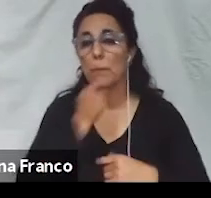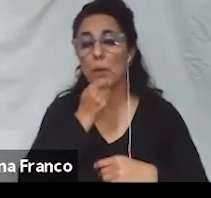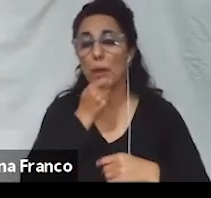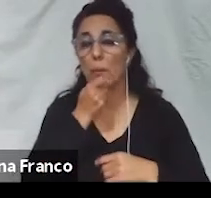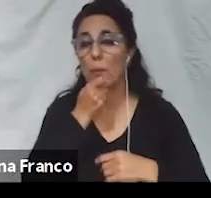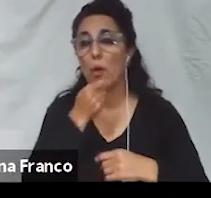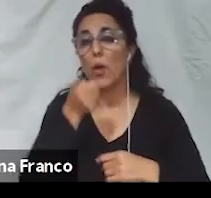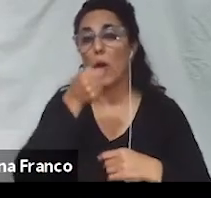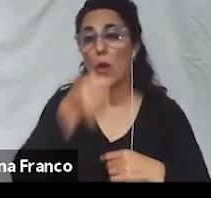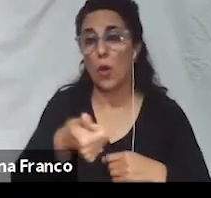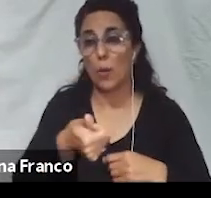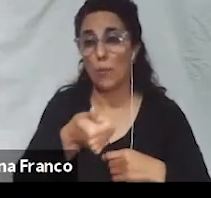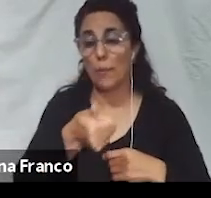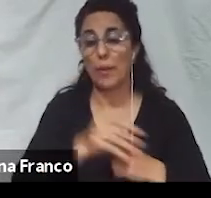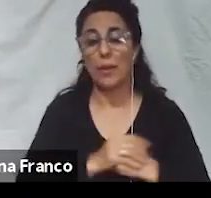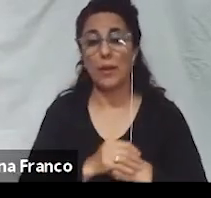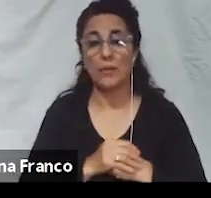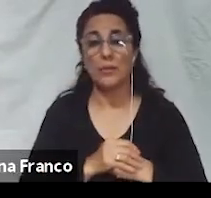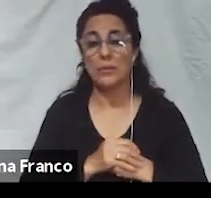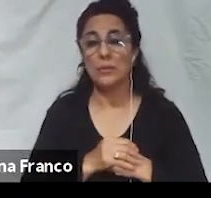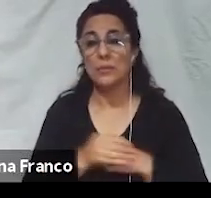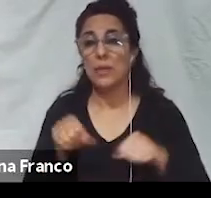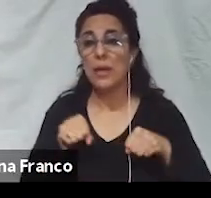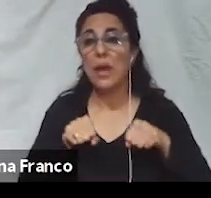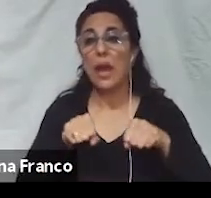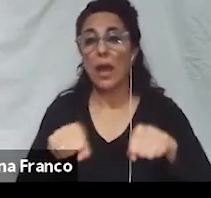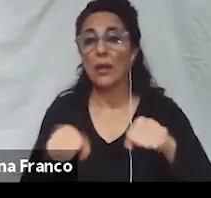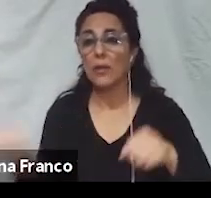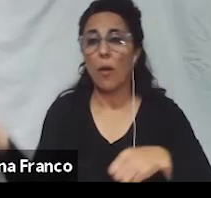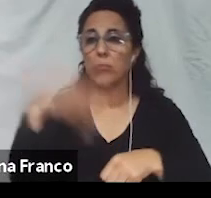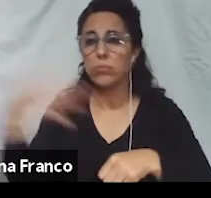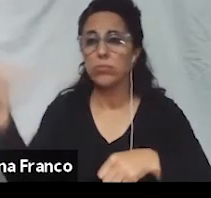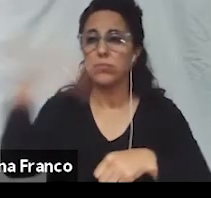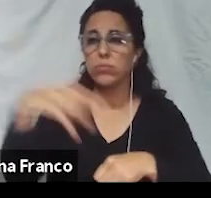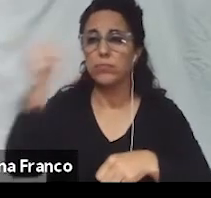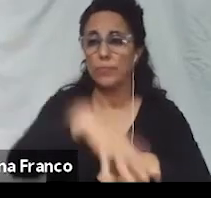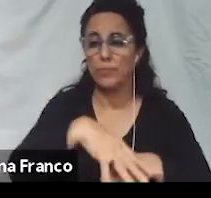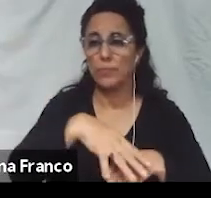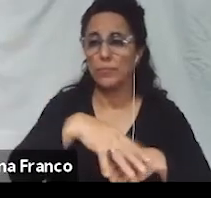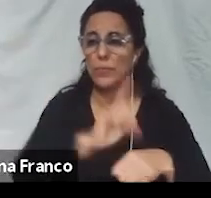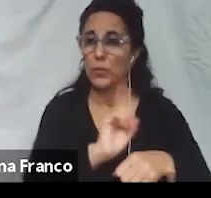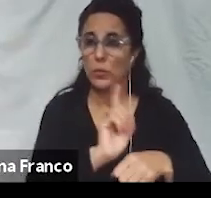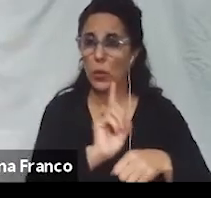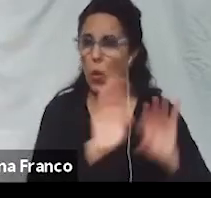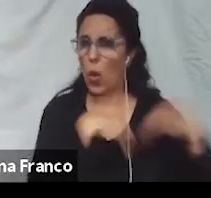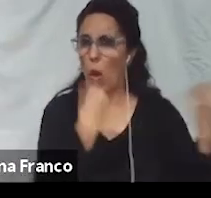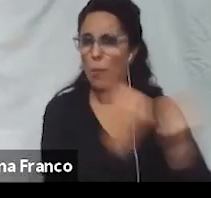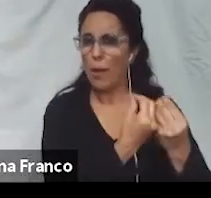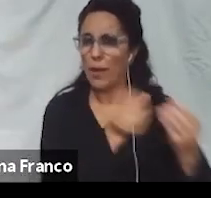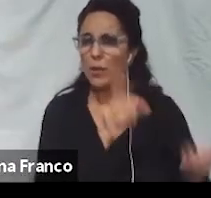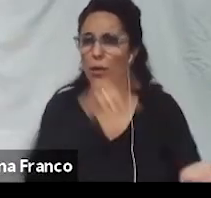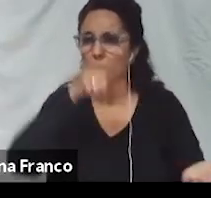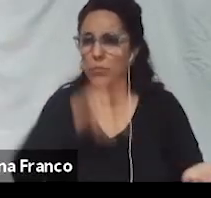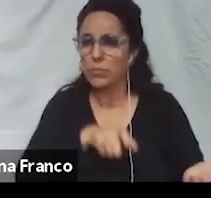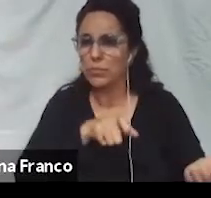producto, no podemos venir y elegir solo la parte de agregar al carrito y lo demás no, tenemos que elegir el proceso